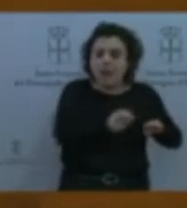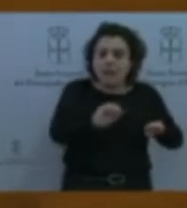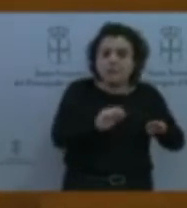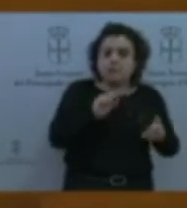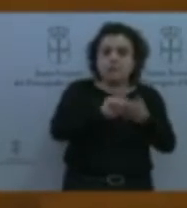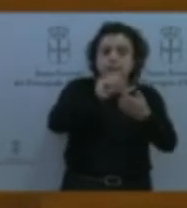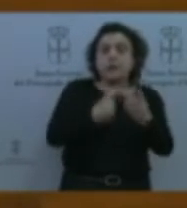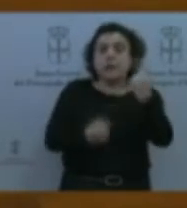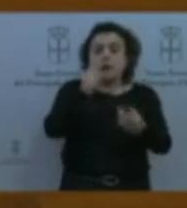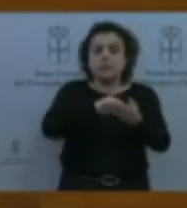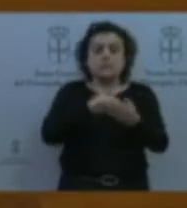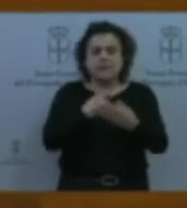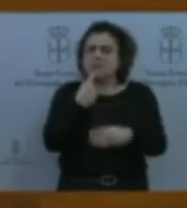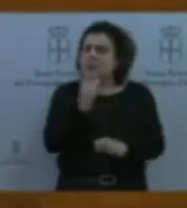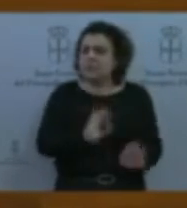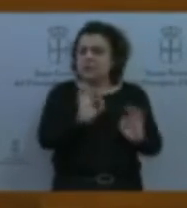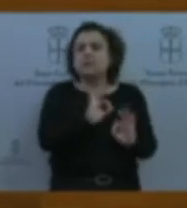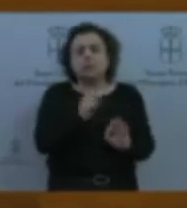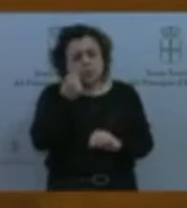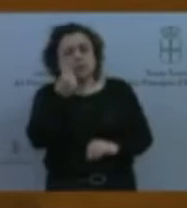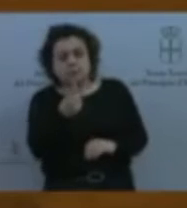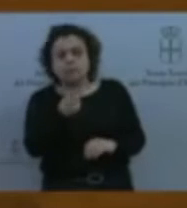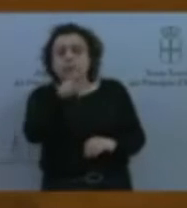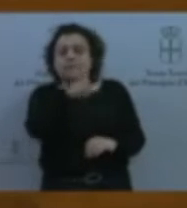ello y sabemos que están ahí y que están haciendo su trabajo con mucha diligencia.